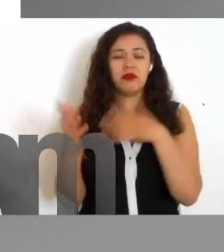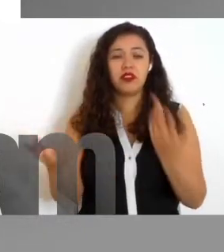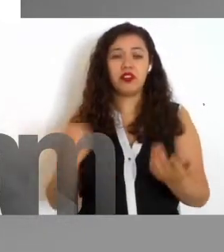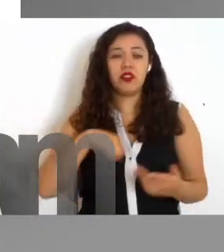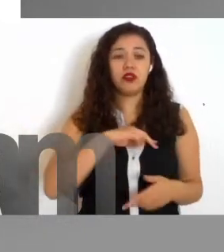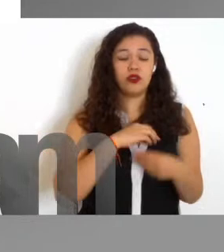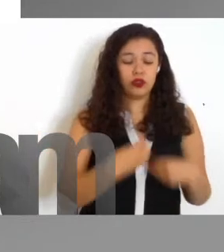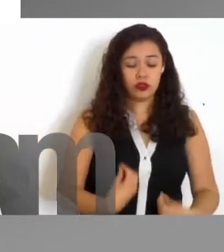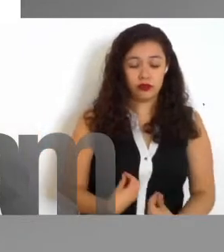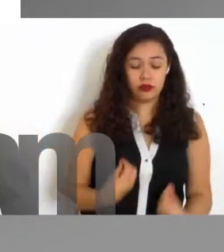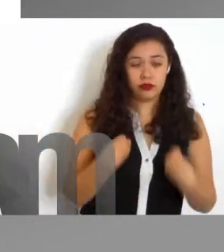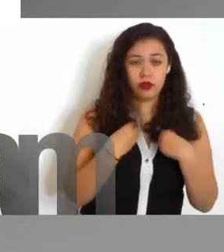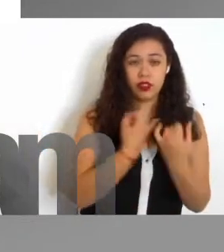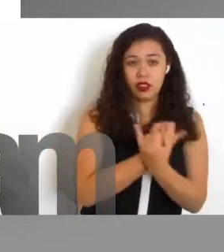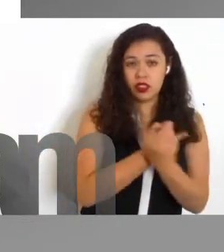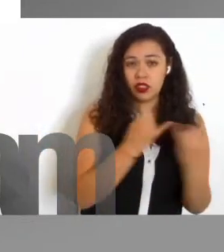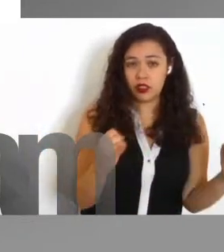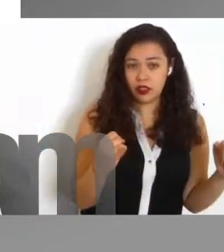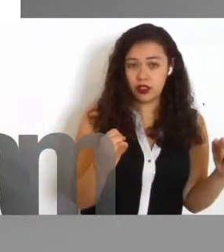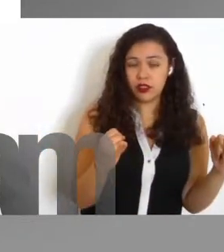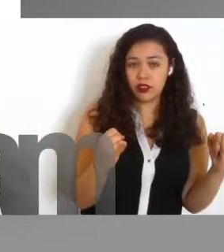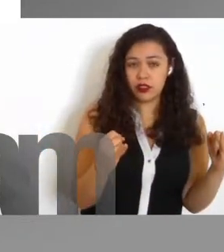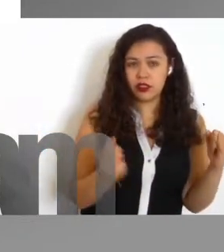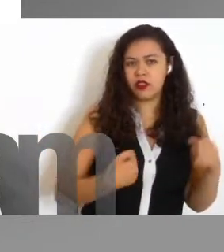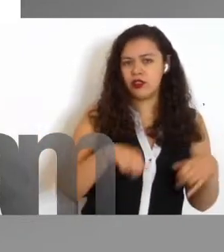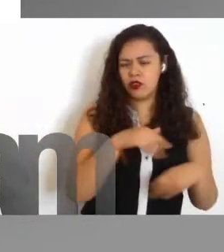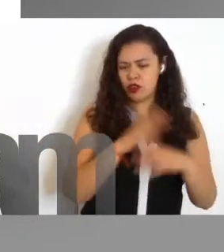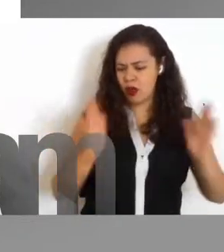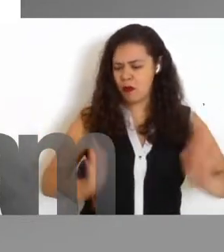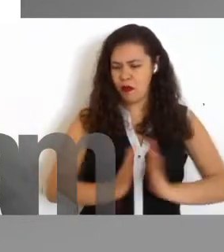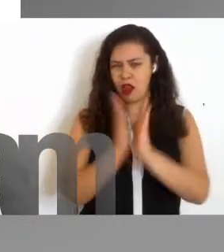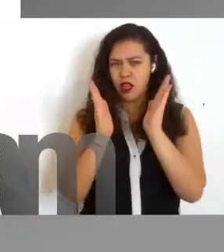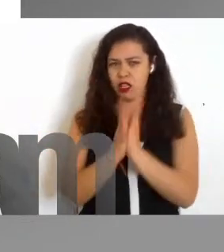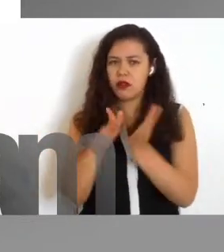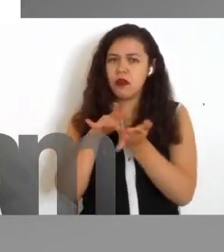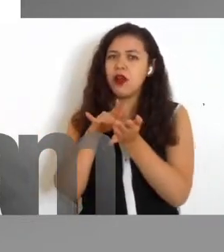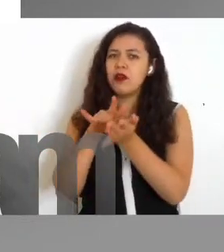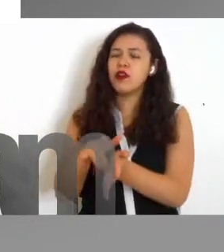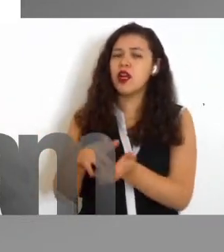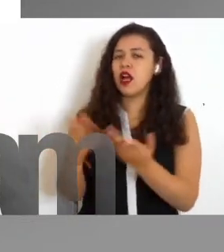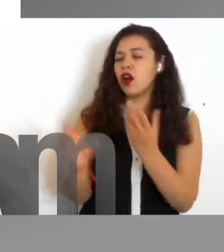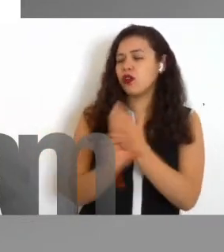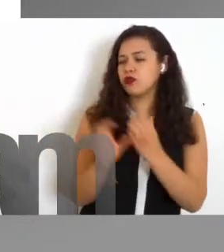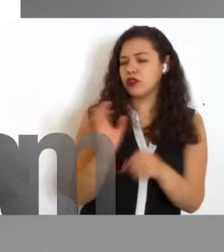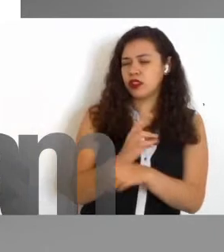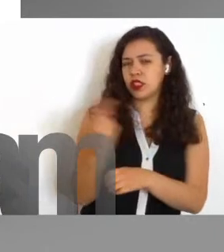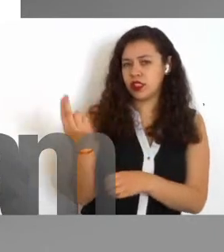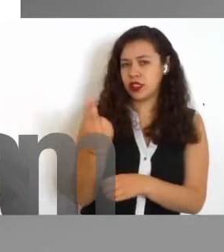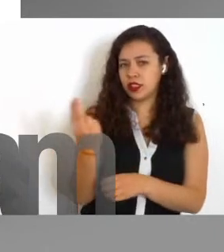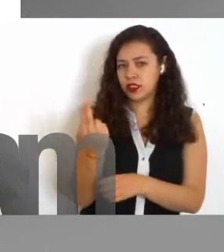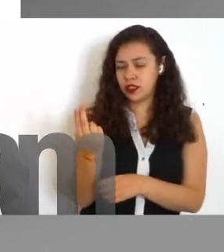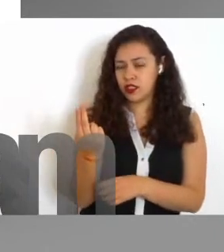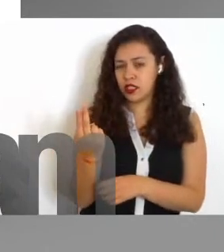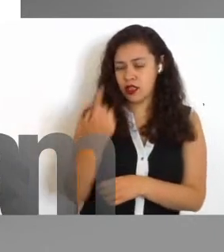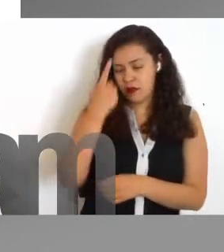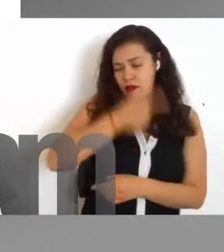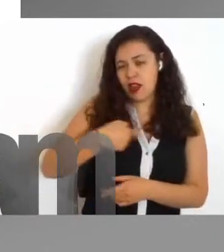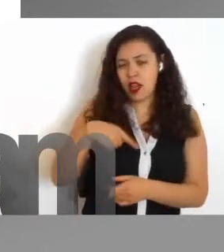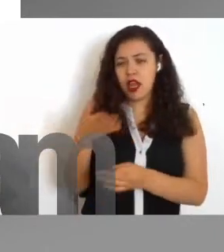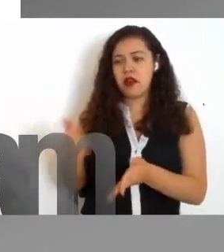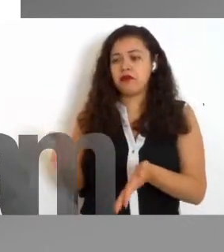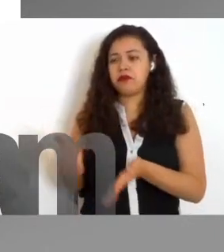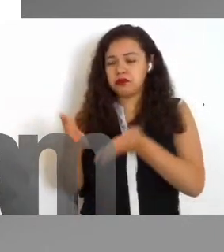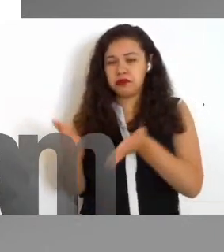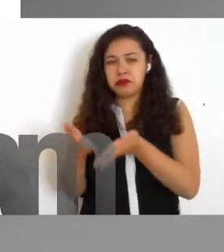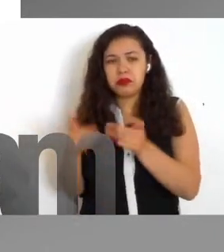independiente, estamos dispuestos a colaborar y hacer lo necesario, lo propio para que esto confluya y